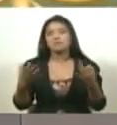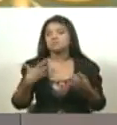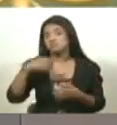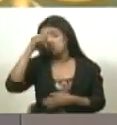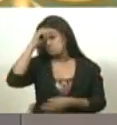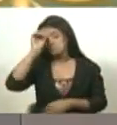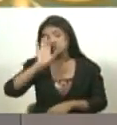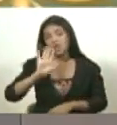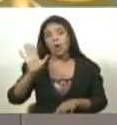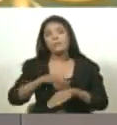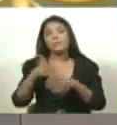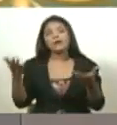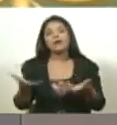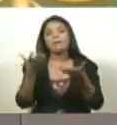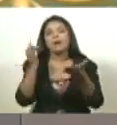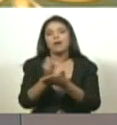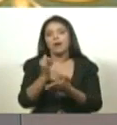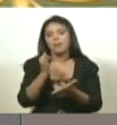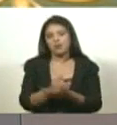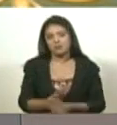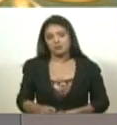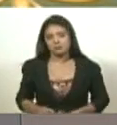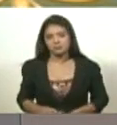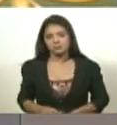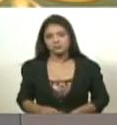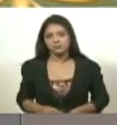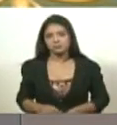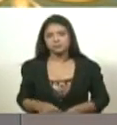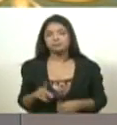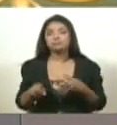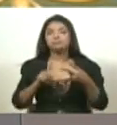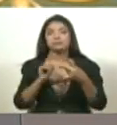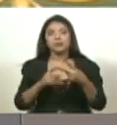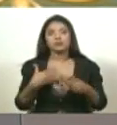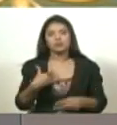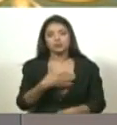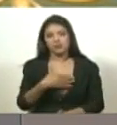sabremos porque quemaron las pruebas. Segundo punto que yo quería